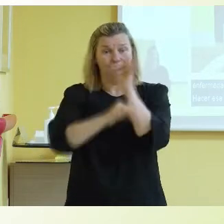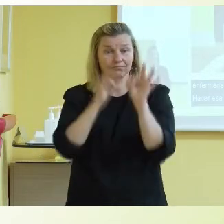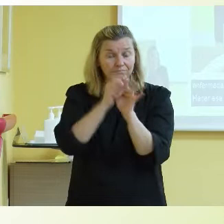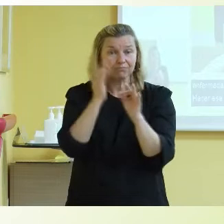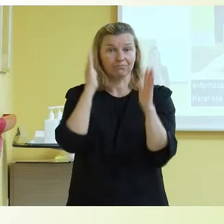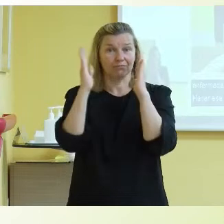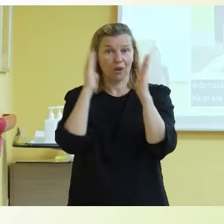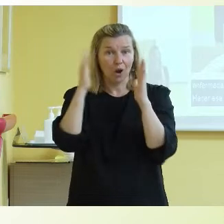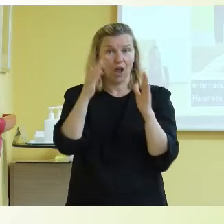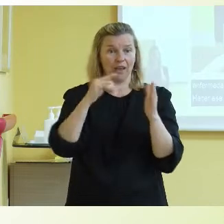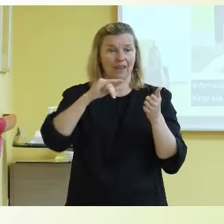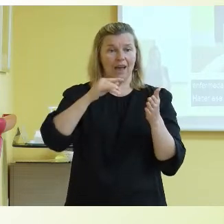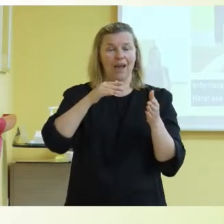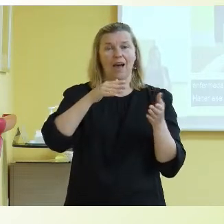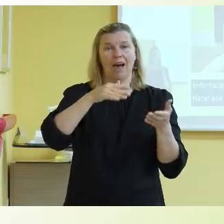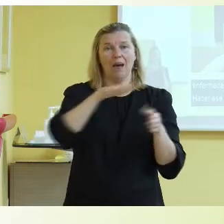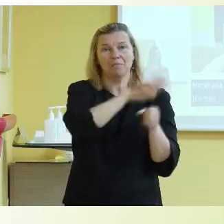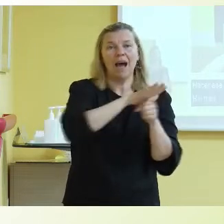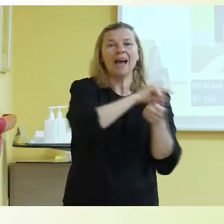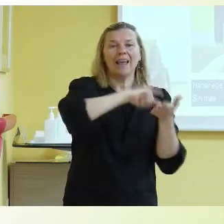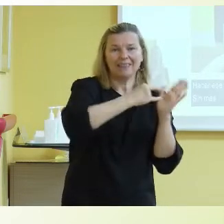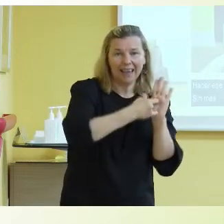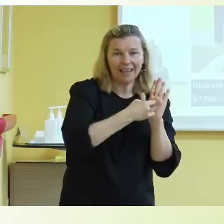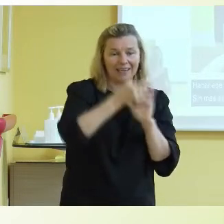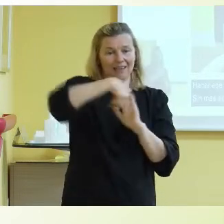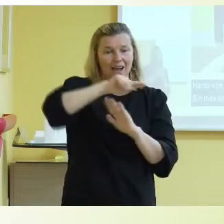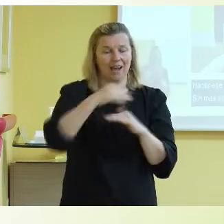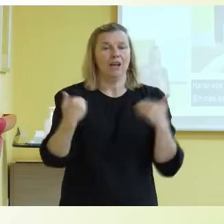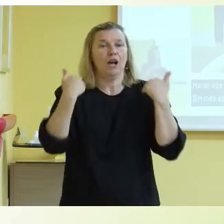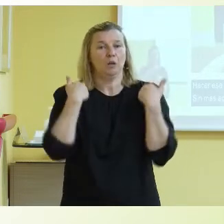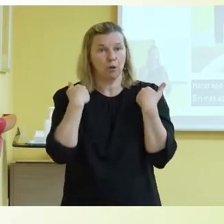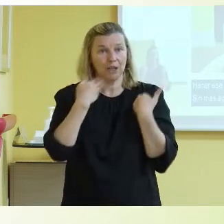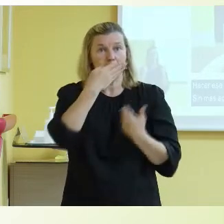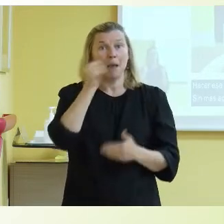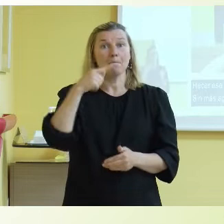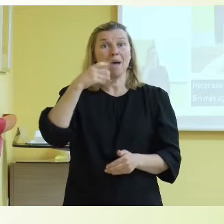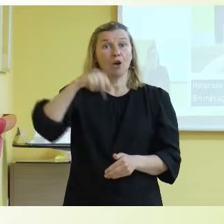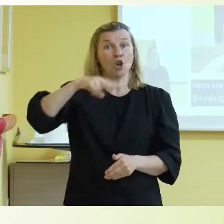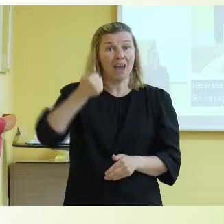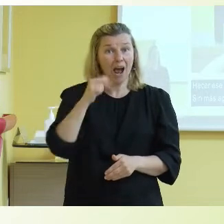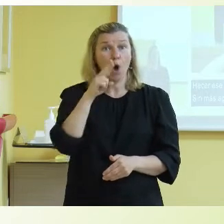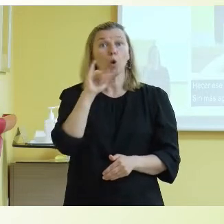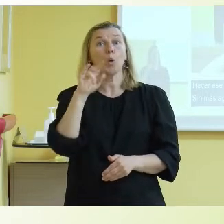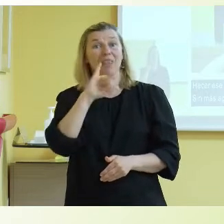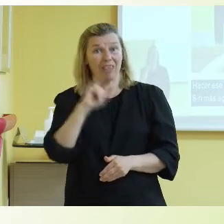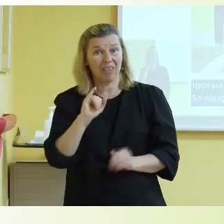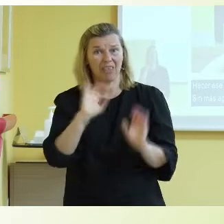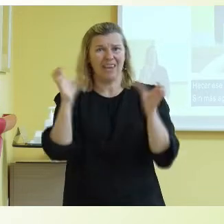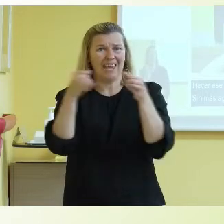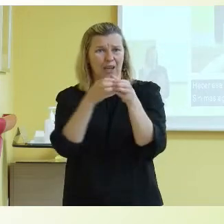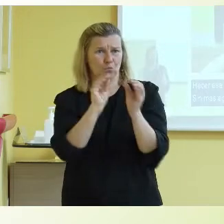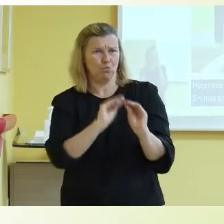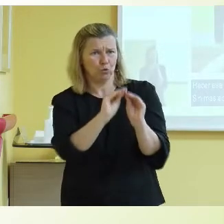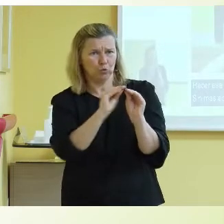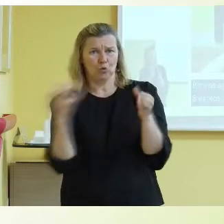desde el área técnica, coordinado por la propia responsable de la área técnica, Begoña Ruiz, y todo el equipo que ha hecho posible que